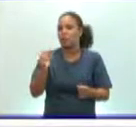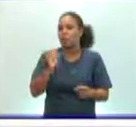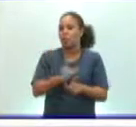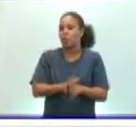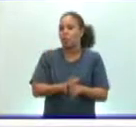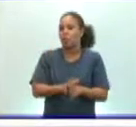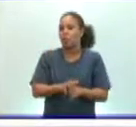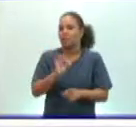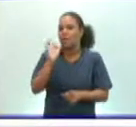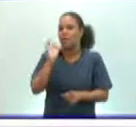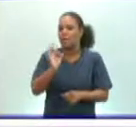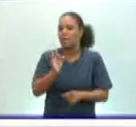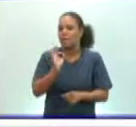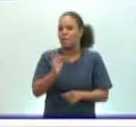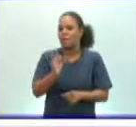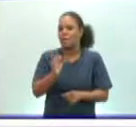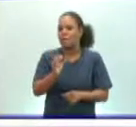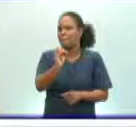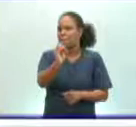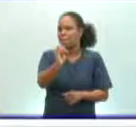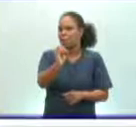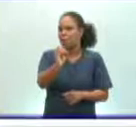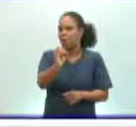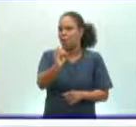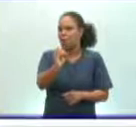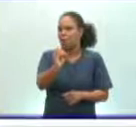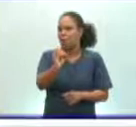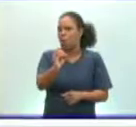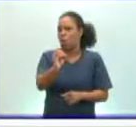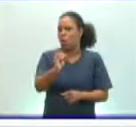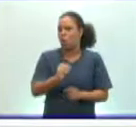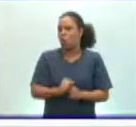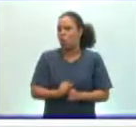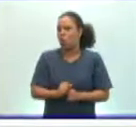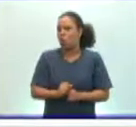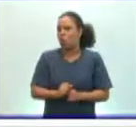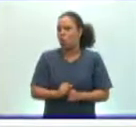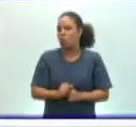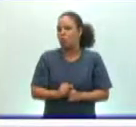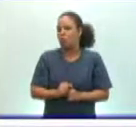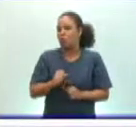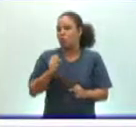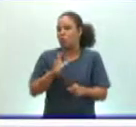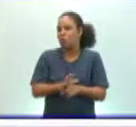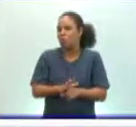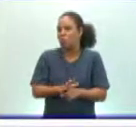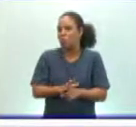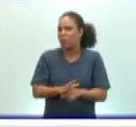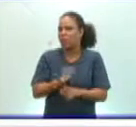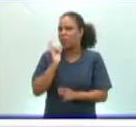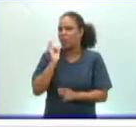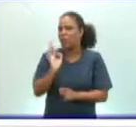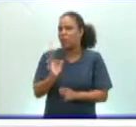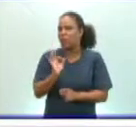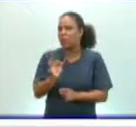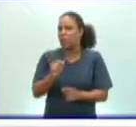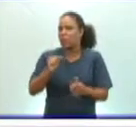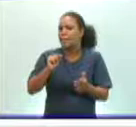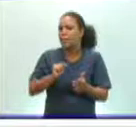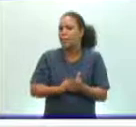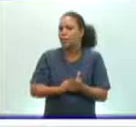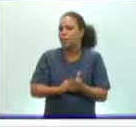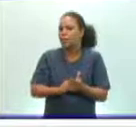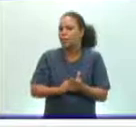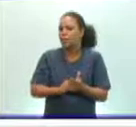en el mismo valor o en la misma... Él comienza en el mismo punto que